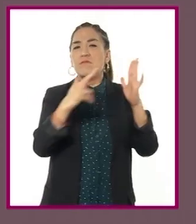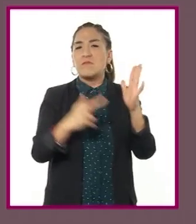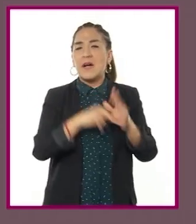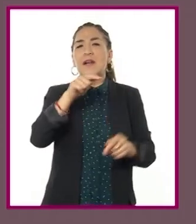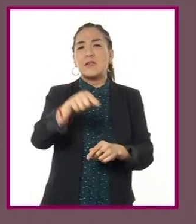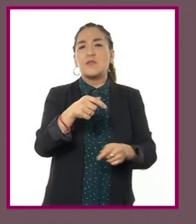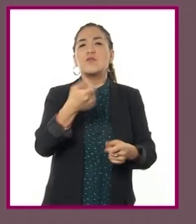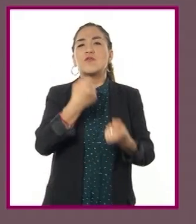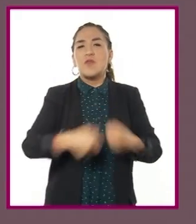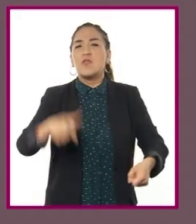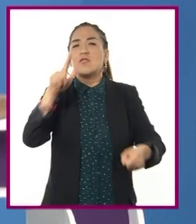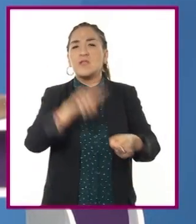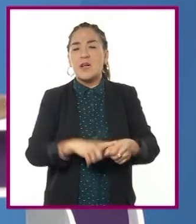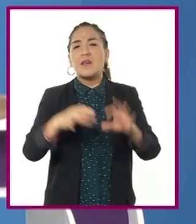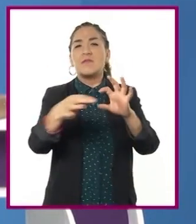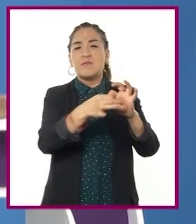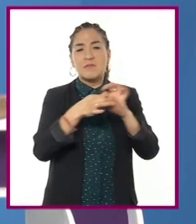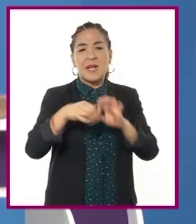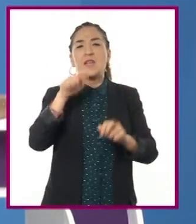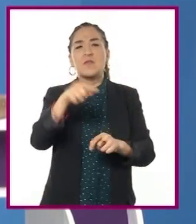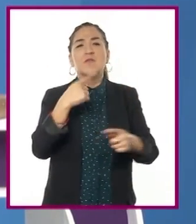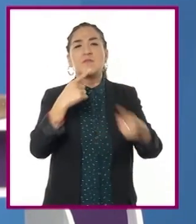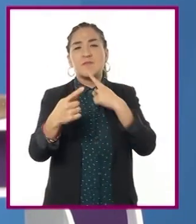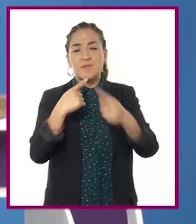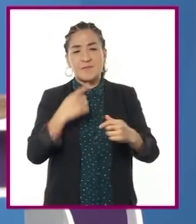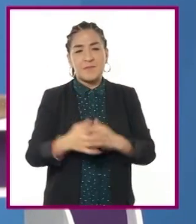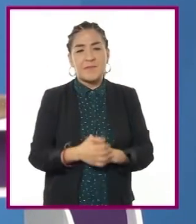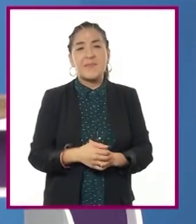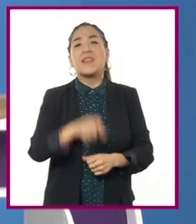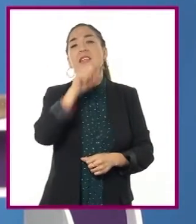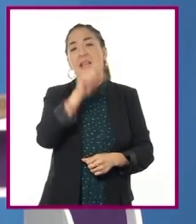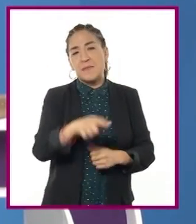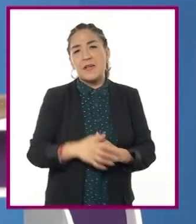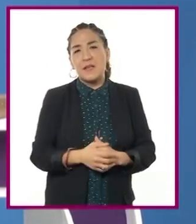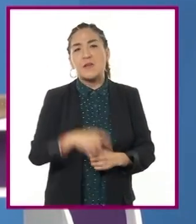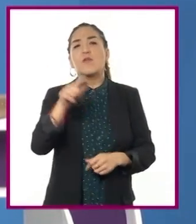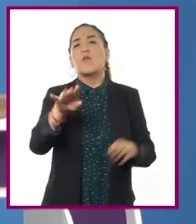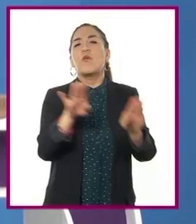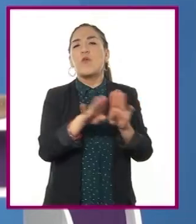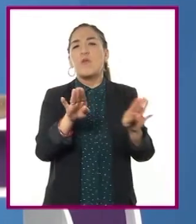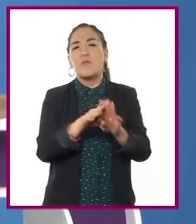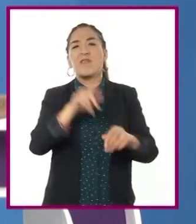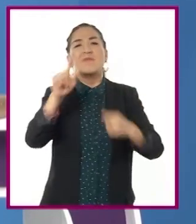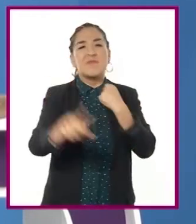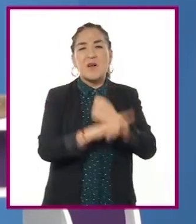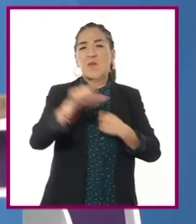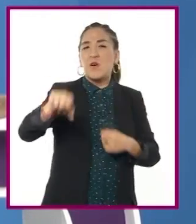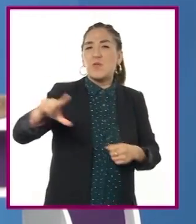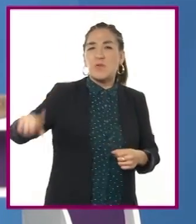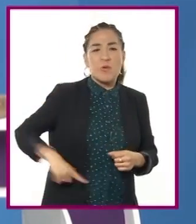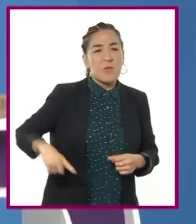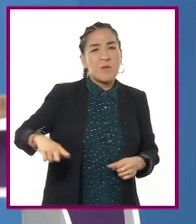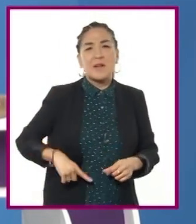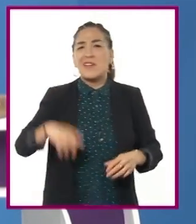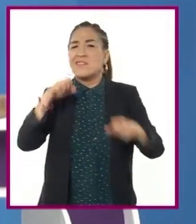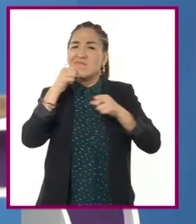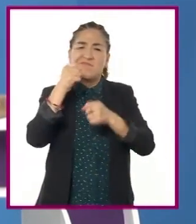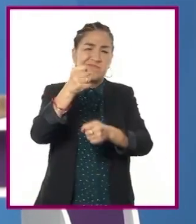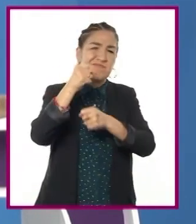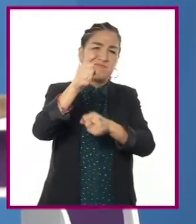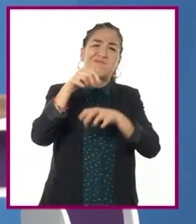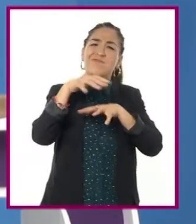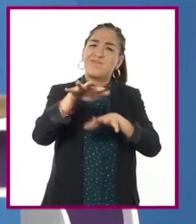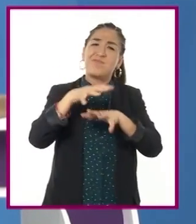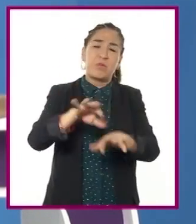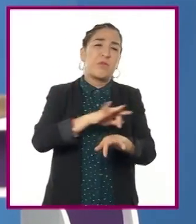como el anterior a sus reformas. Sin embargo, el golpe de Estado provocó una ola de protestas populares en